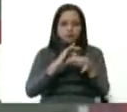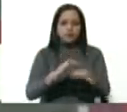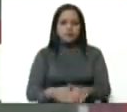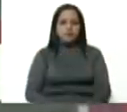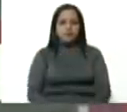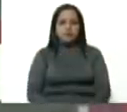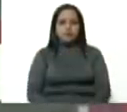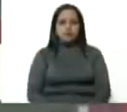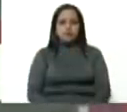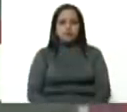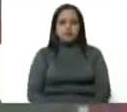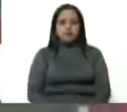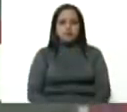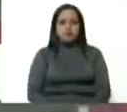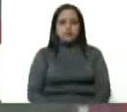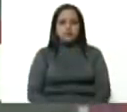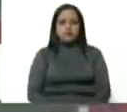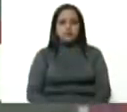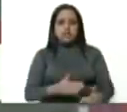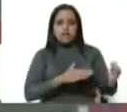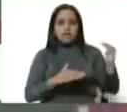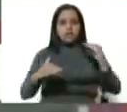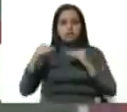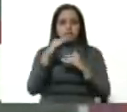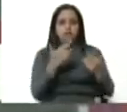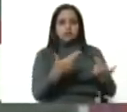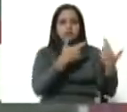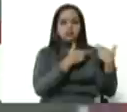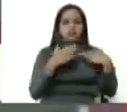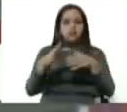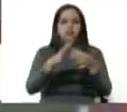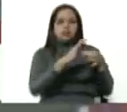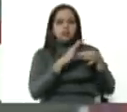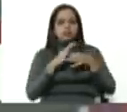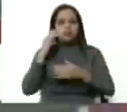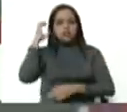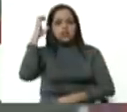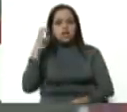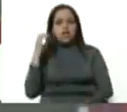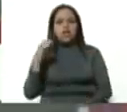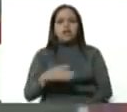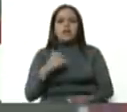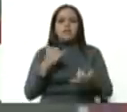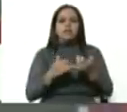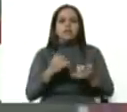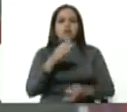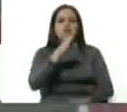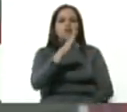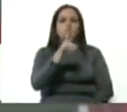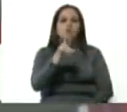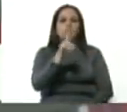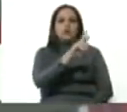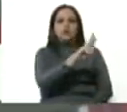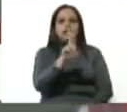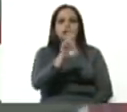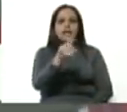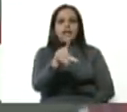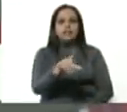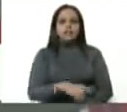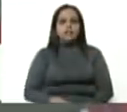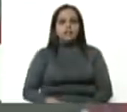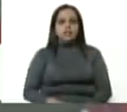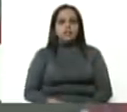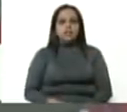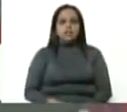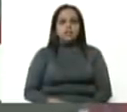de la oficina del alto representante de la Unión Europea, el señor Josep Borrell, y de la oficina del canciller